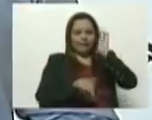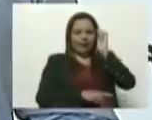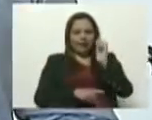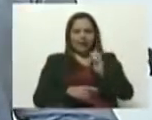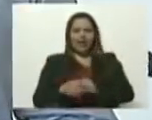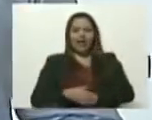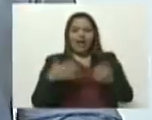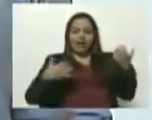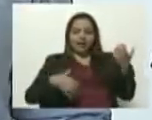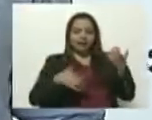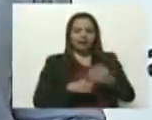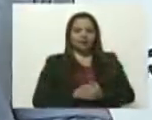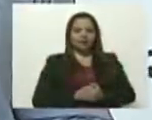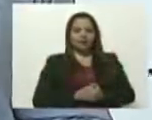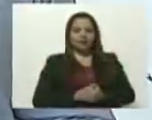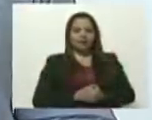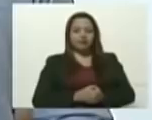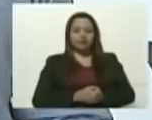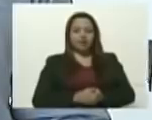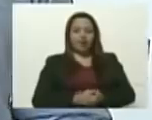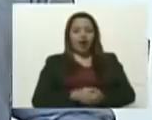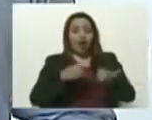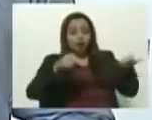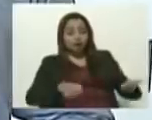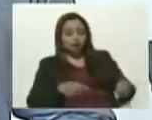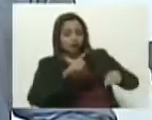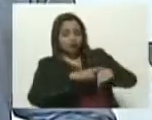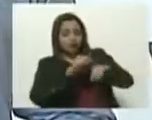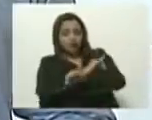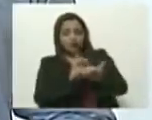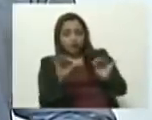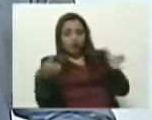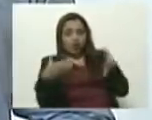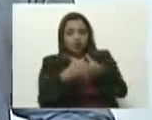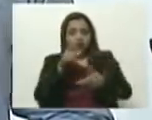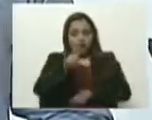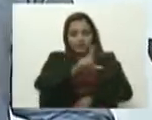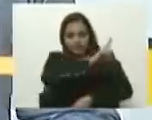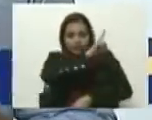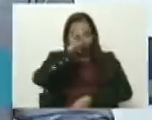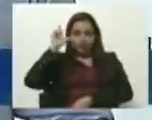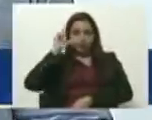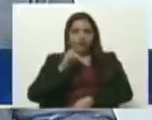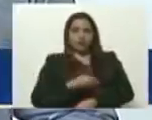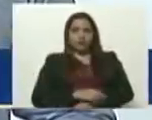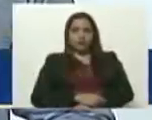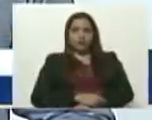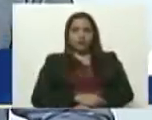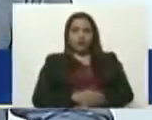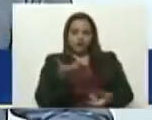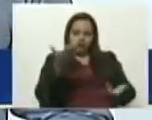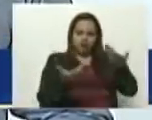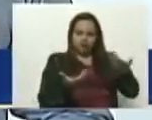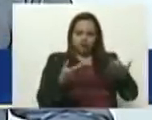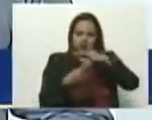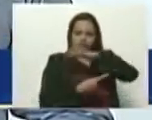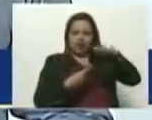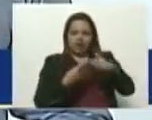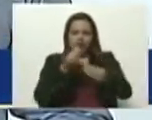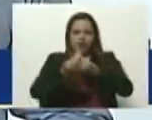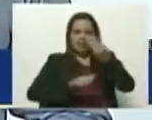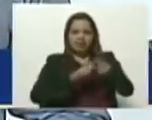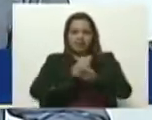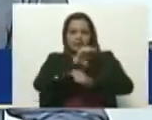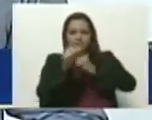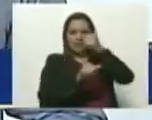así es en efecto a esta hora concluye la reunión semanal del partido socialista unido de venezuela y el balance que ofrece el primer vicepresidente